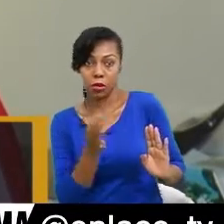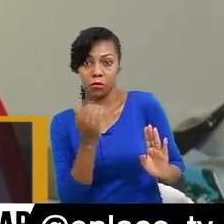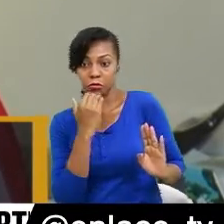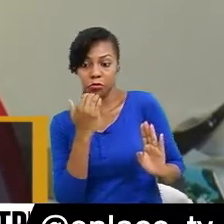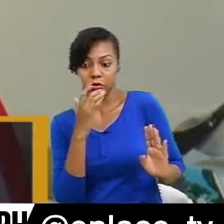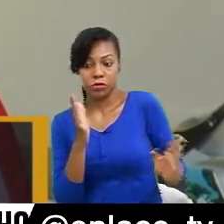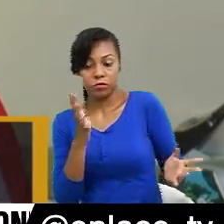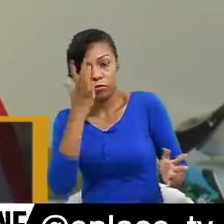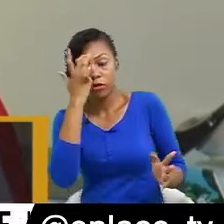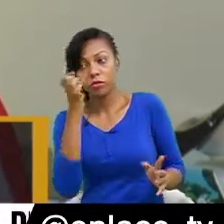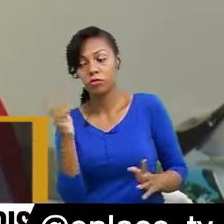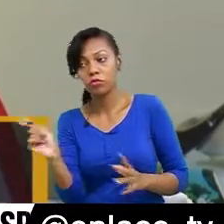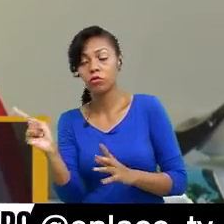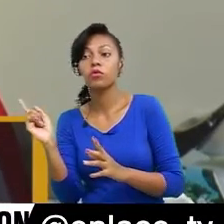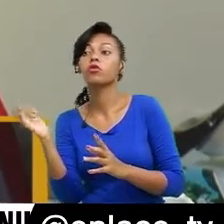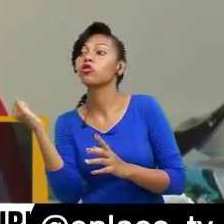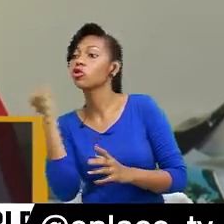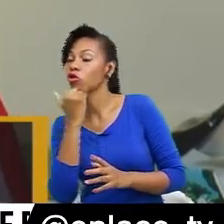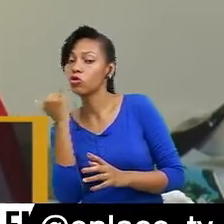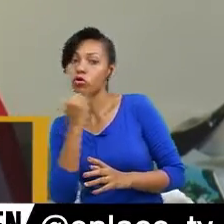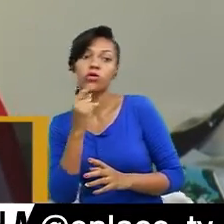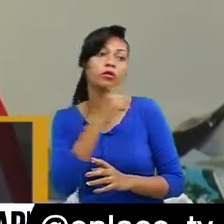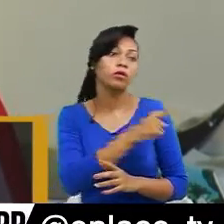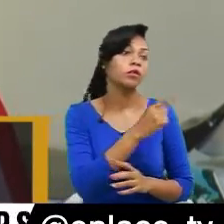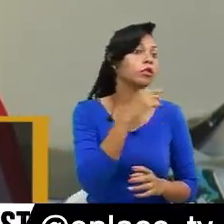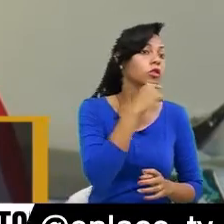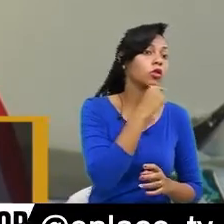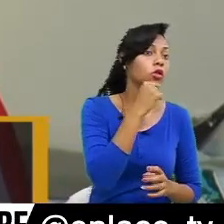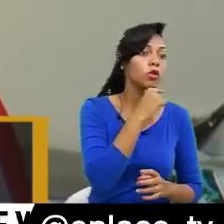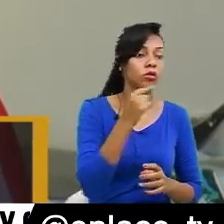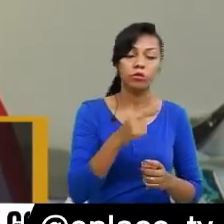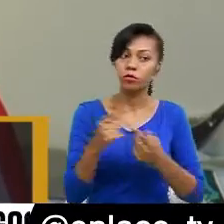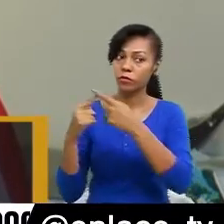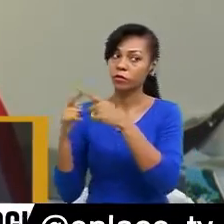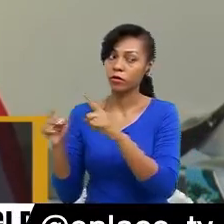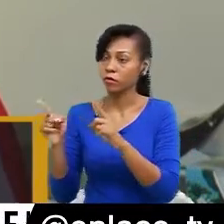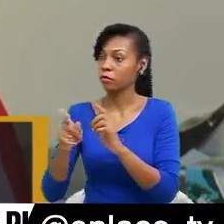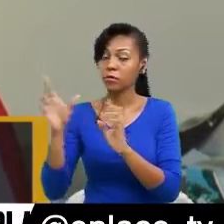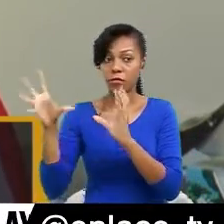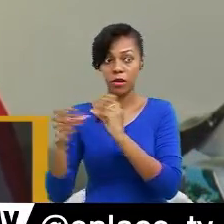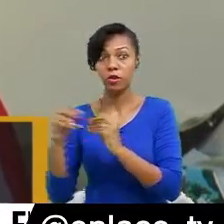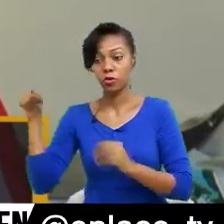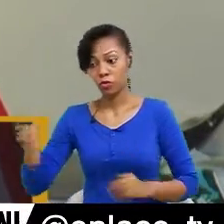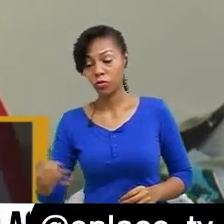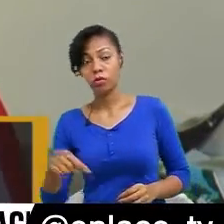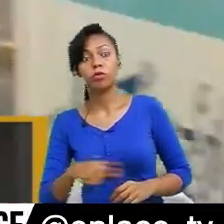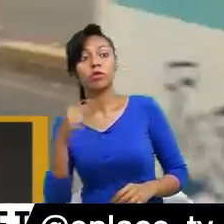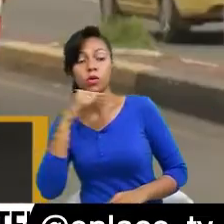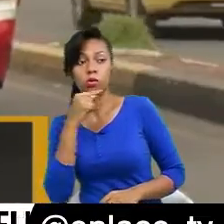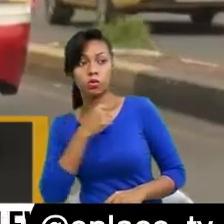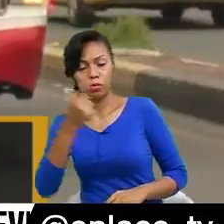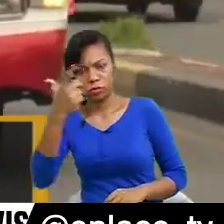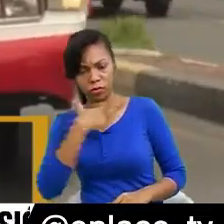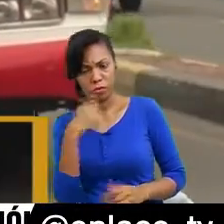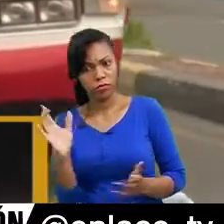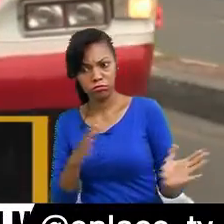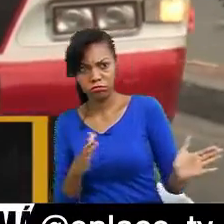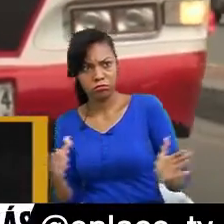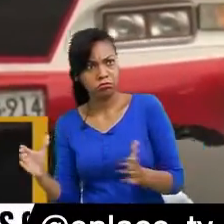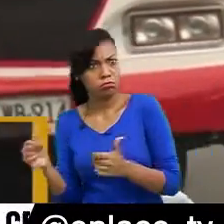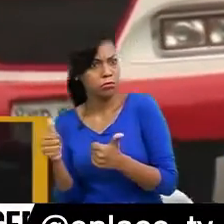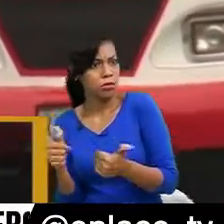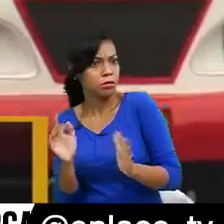Férez y Orlando Duarte es una empresa y una persona muy seria, con trayectoria, y en ningún momento hemos